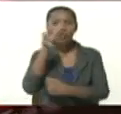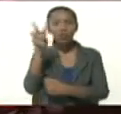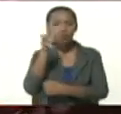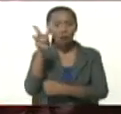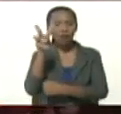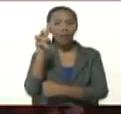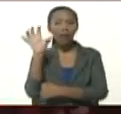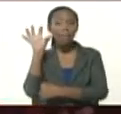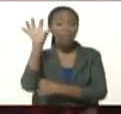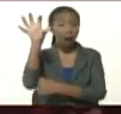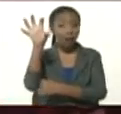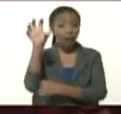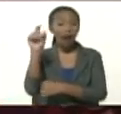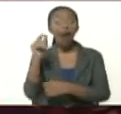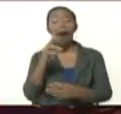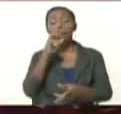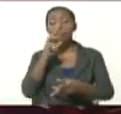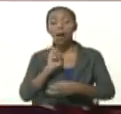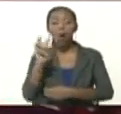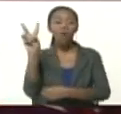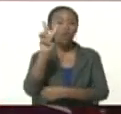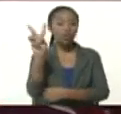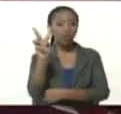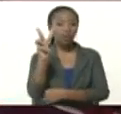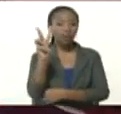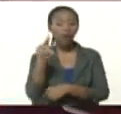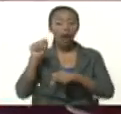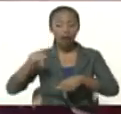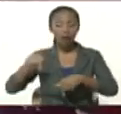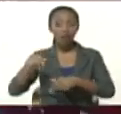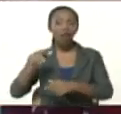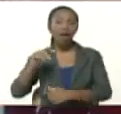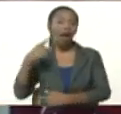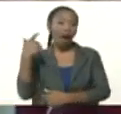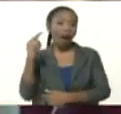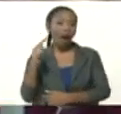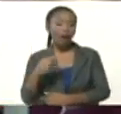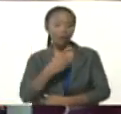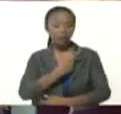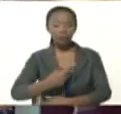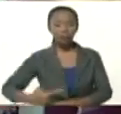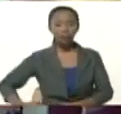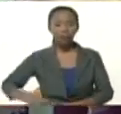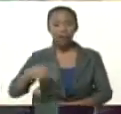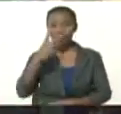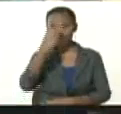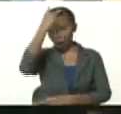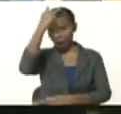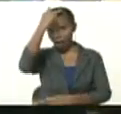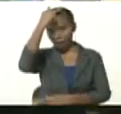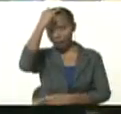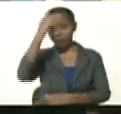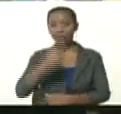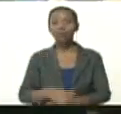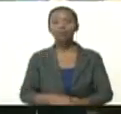del país en el Banco de Venezuela. Aquí está el vicepresidente de Economía, Taret